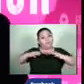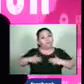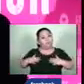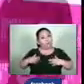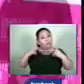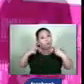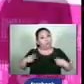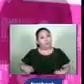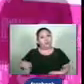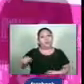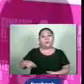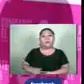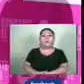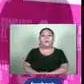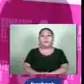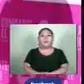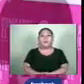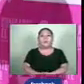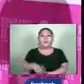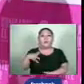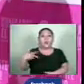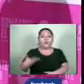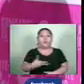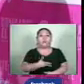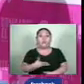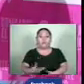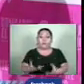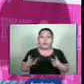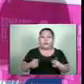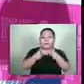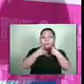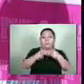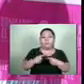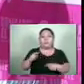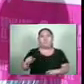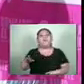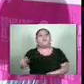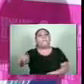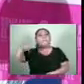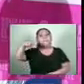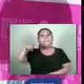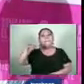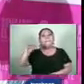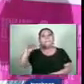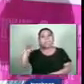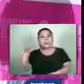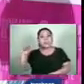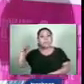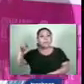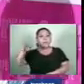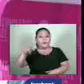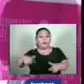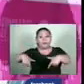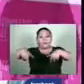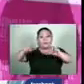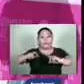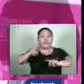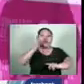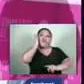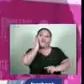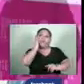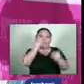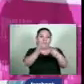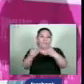de un QR. Y es por esto que hemos decidido lanzar un nuevo producto llamado la Pink Pizza, que va a estar disponible en todos